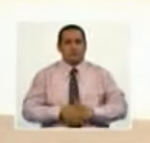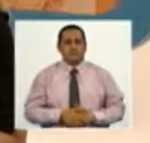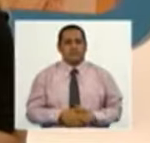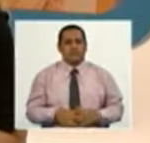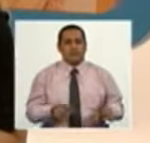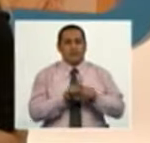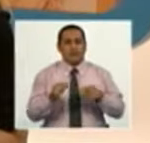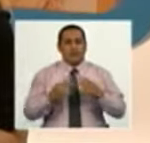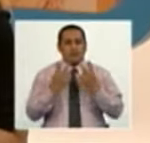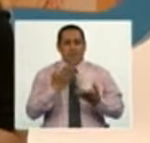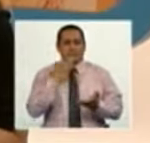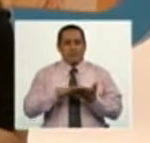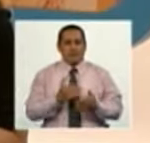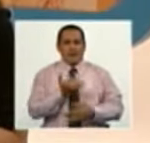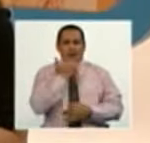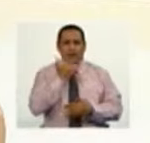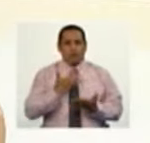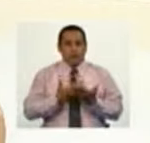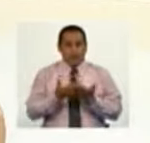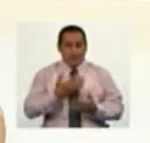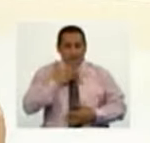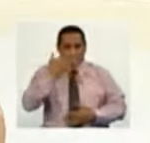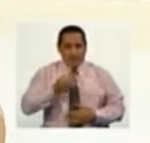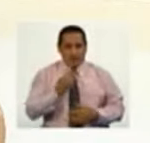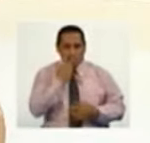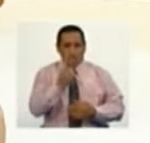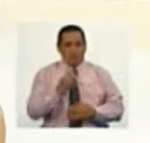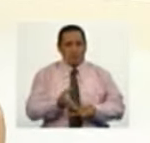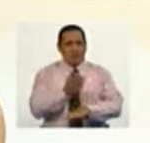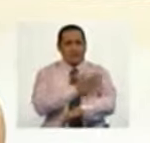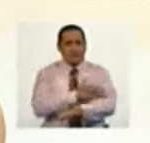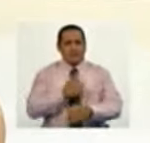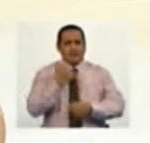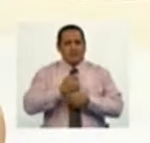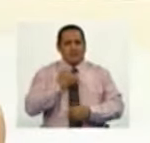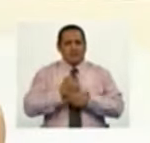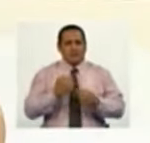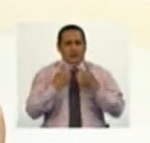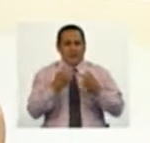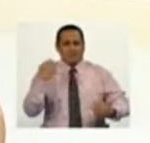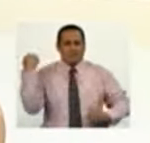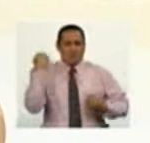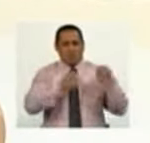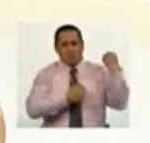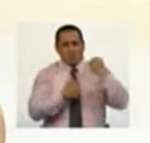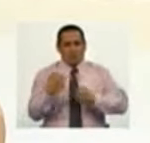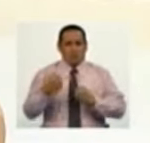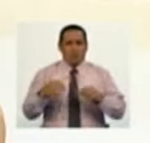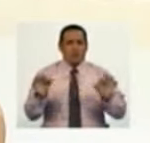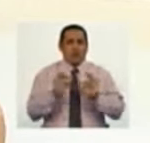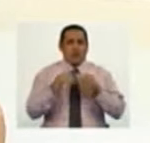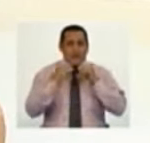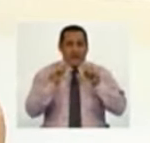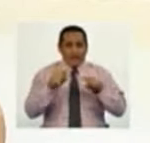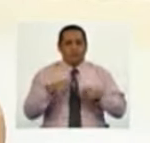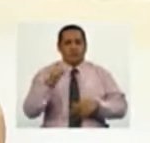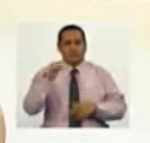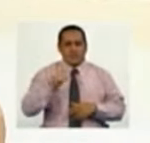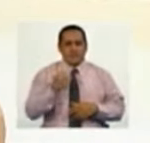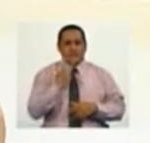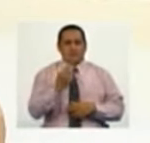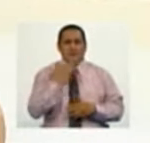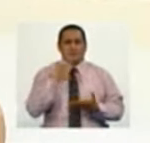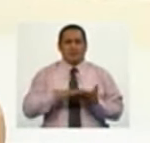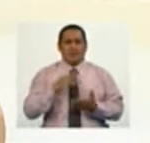Ahora, si hubiera sido una falta, digamos, evidente, como lo que hablábamos hace un momento, que los trabajadores se agarraran a golpes, ya ahí sí hubiera